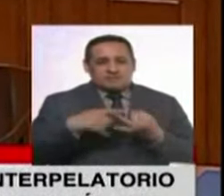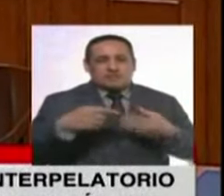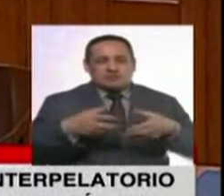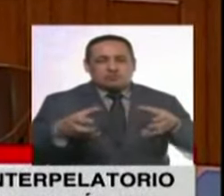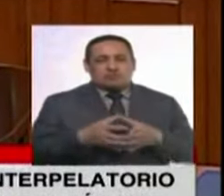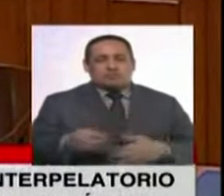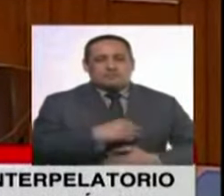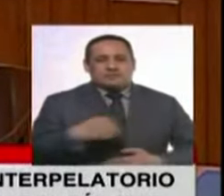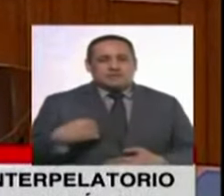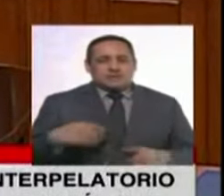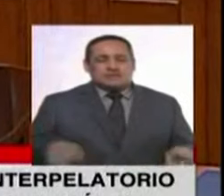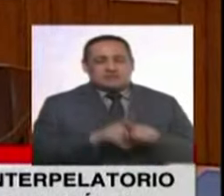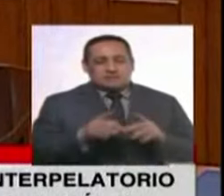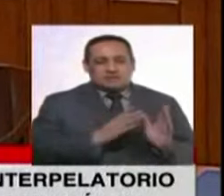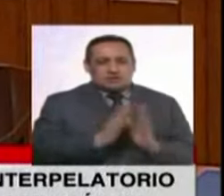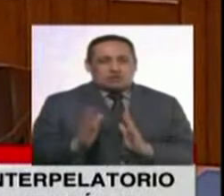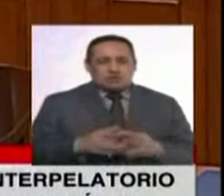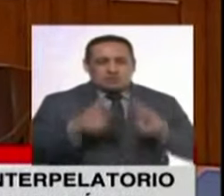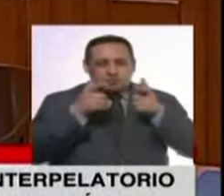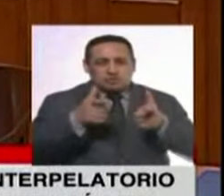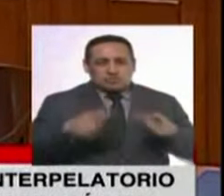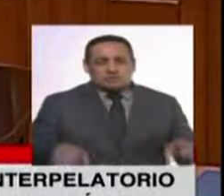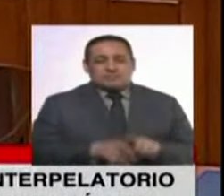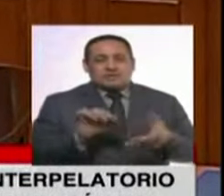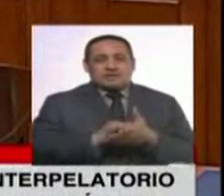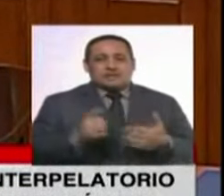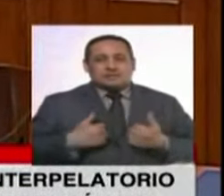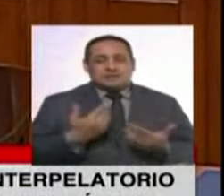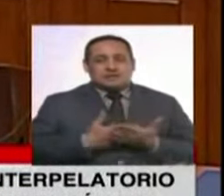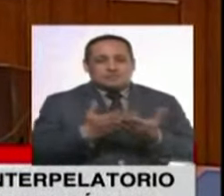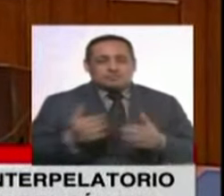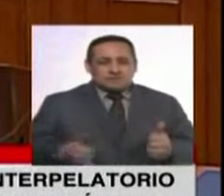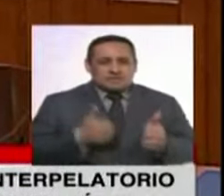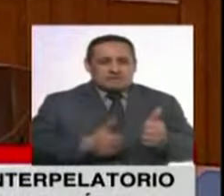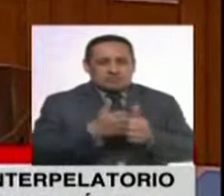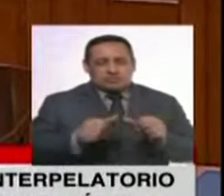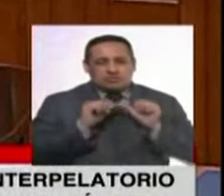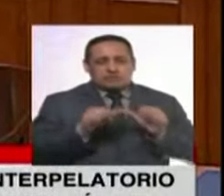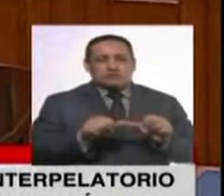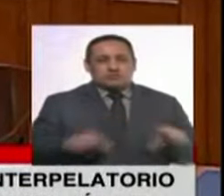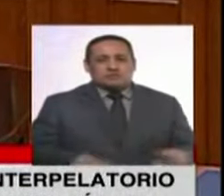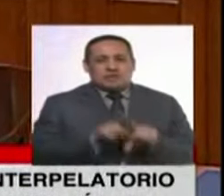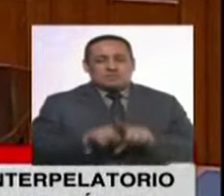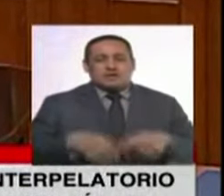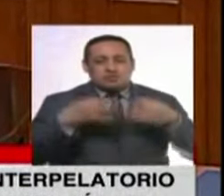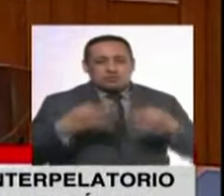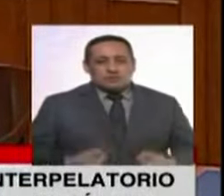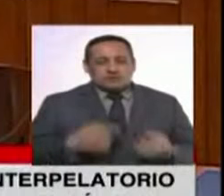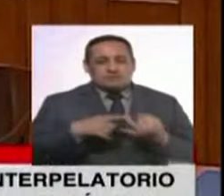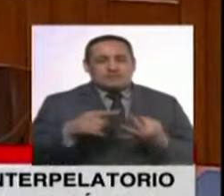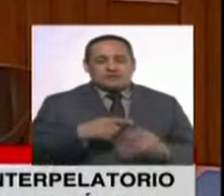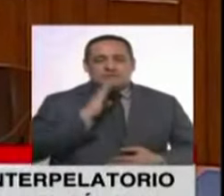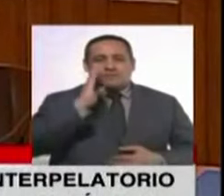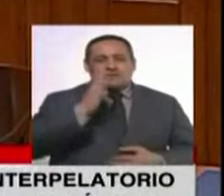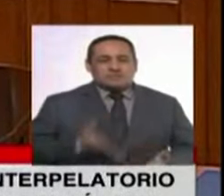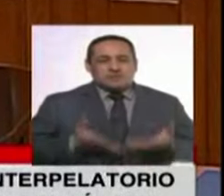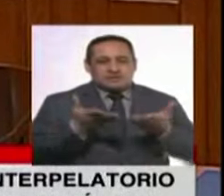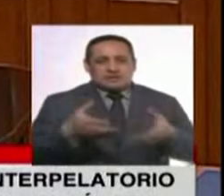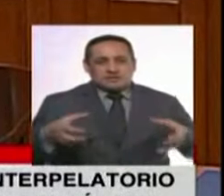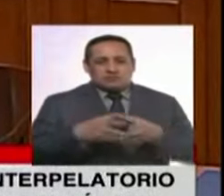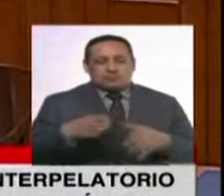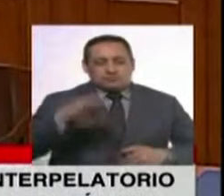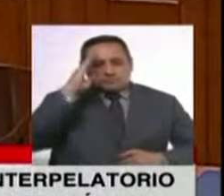vicemisteriales de orden interno de seguridad pública se efectúa el seguimiento constante al cumplimiento de la disposiciones dadas